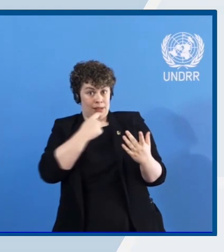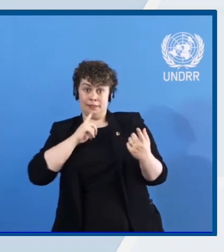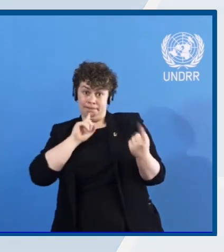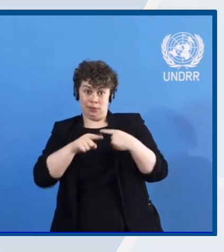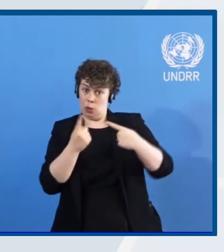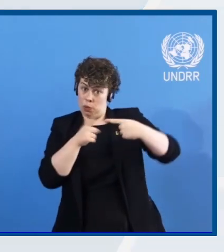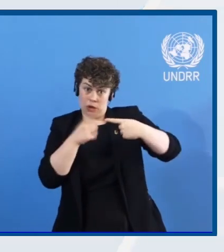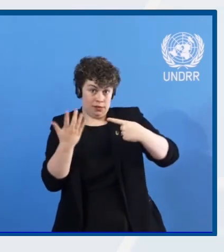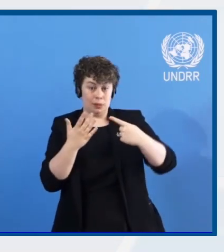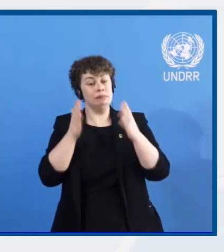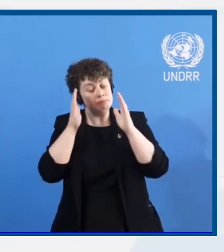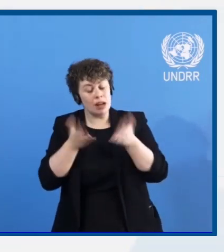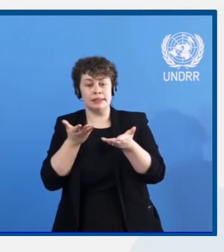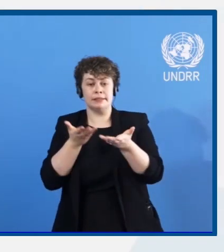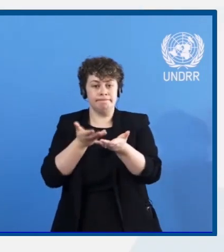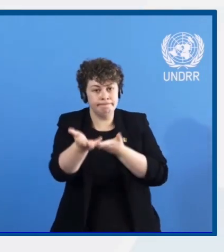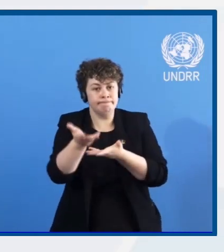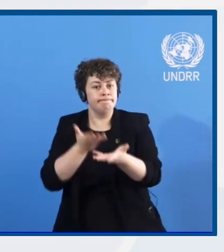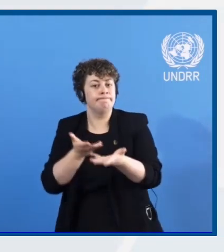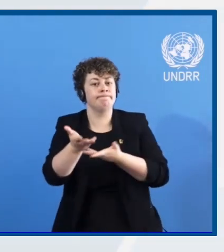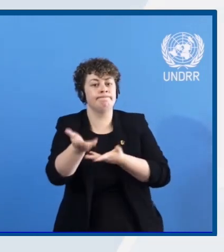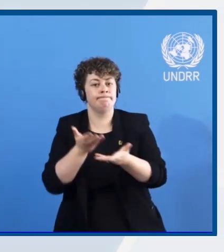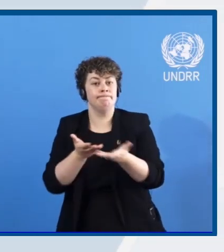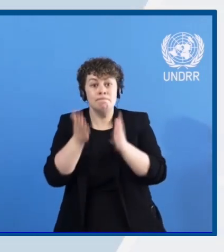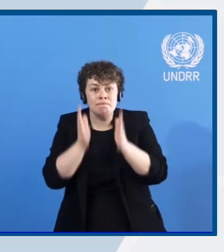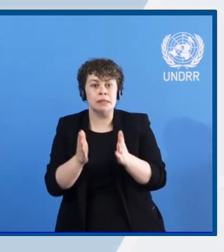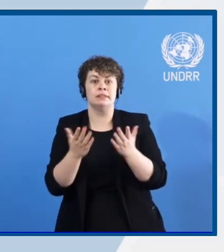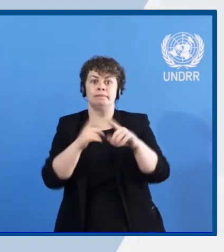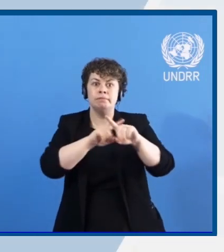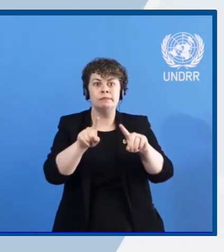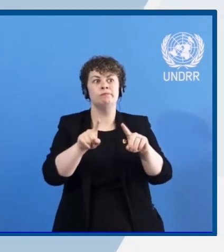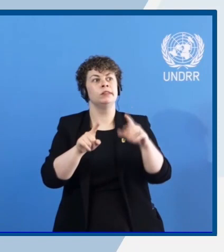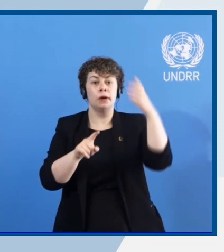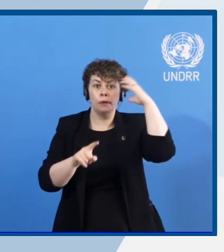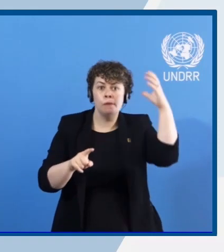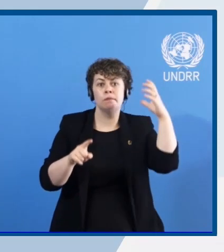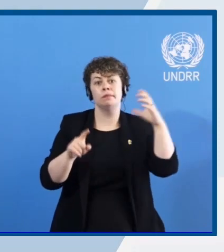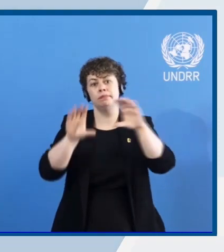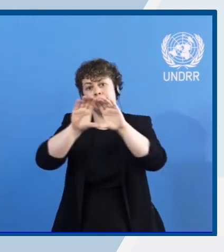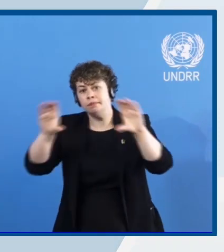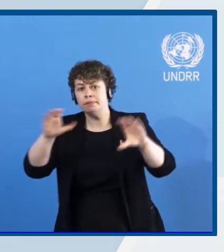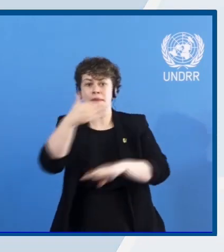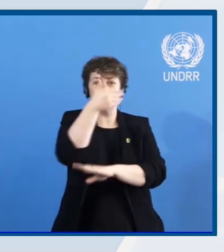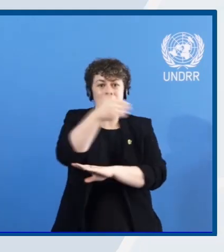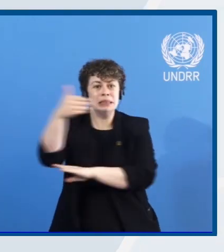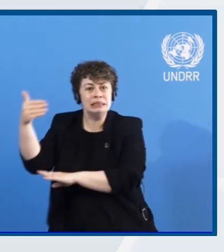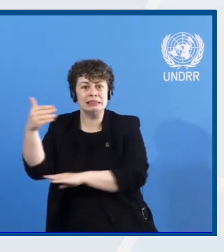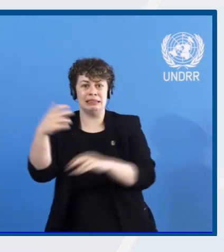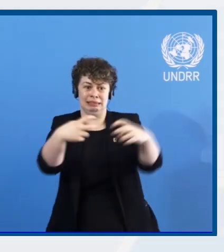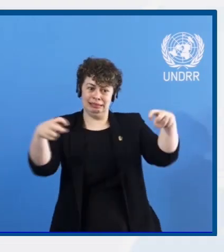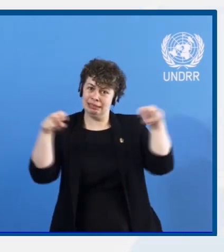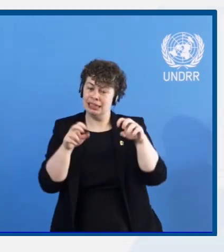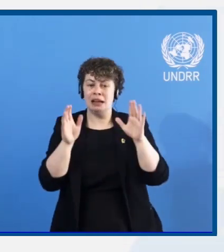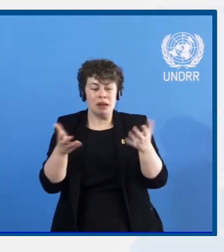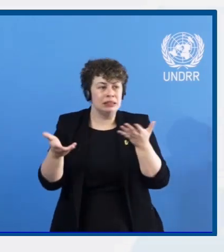sectores productivos para la orientación del modelo de economía que se quiere plantear, en